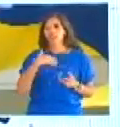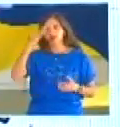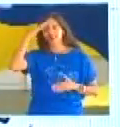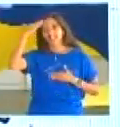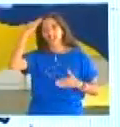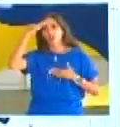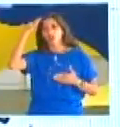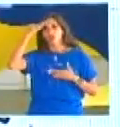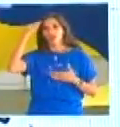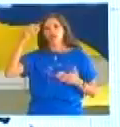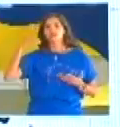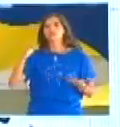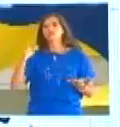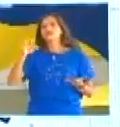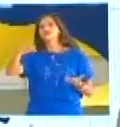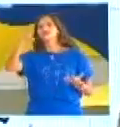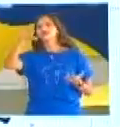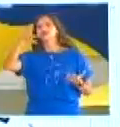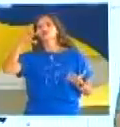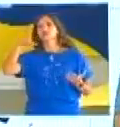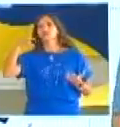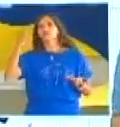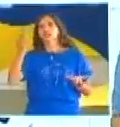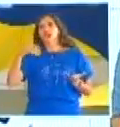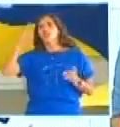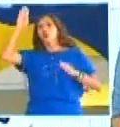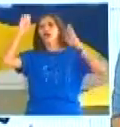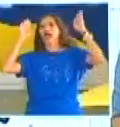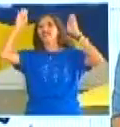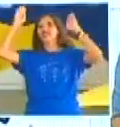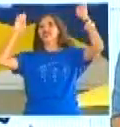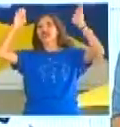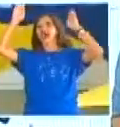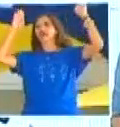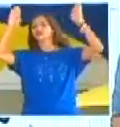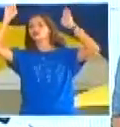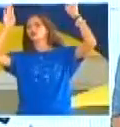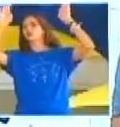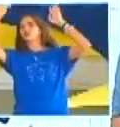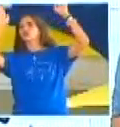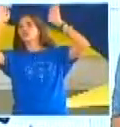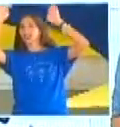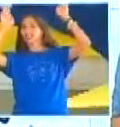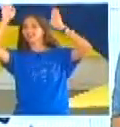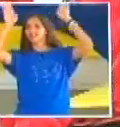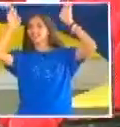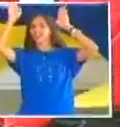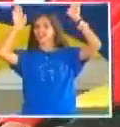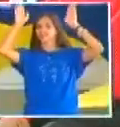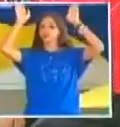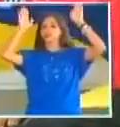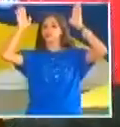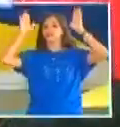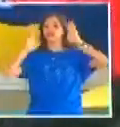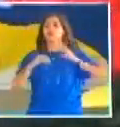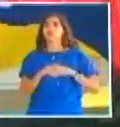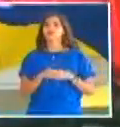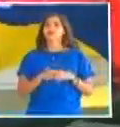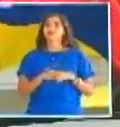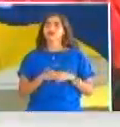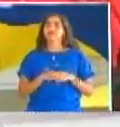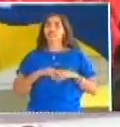saludar, levanten la mano los candidatos y candidatas presentes de